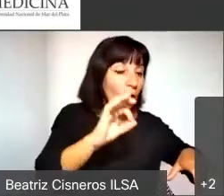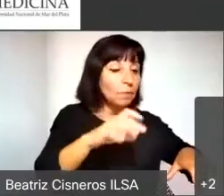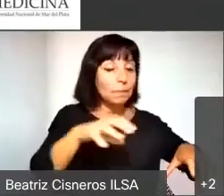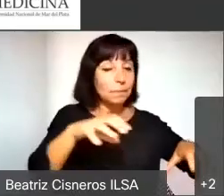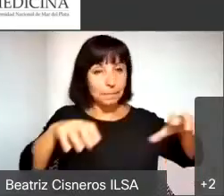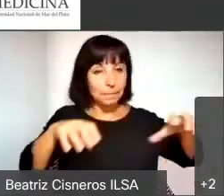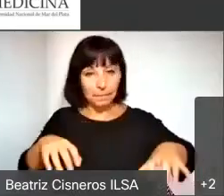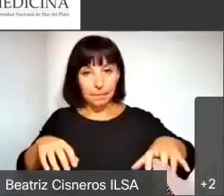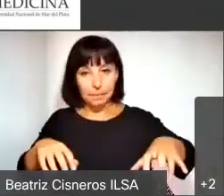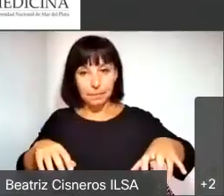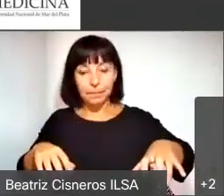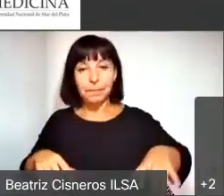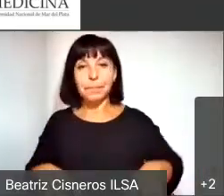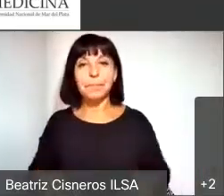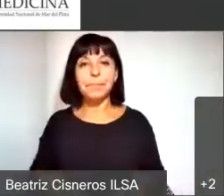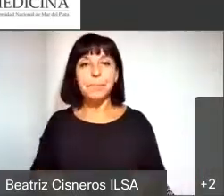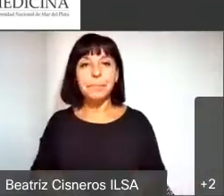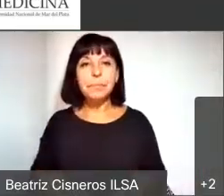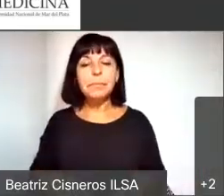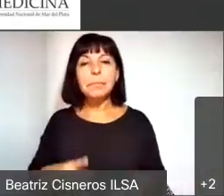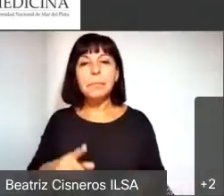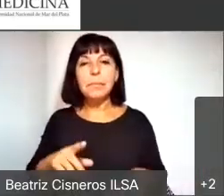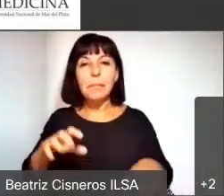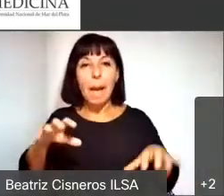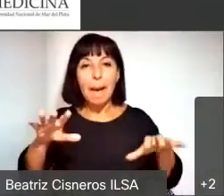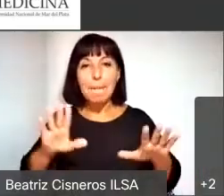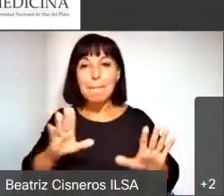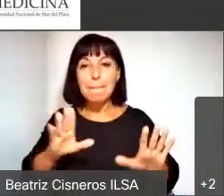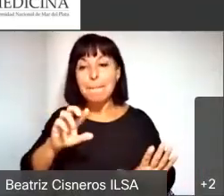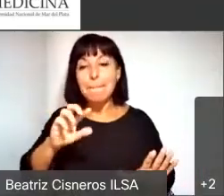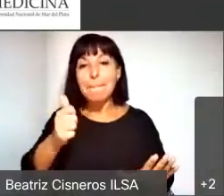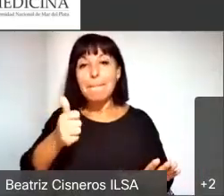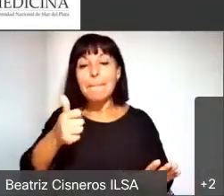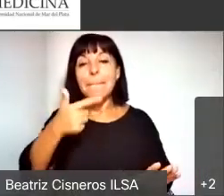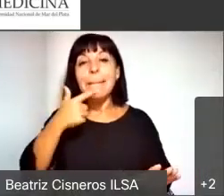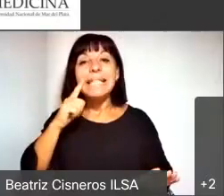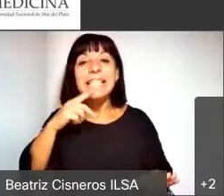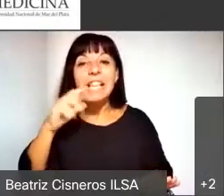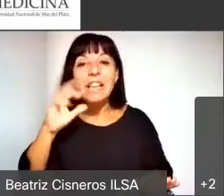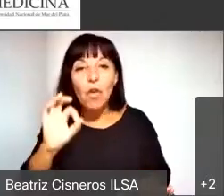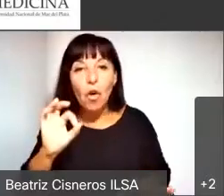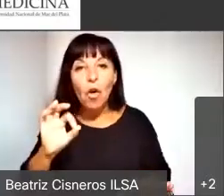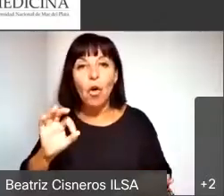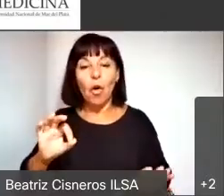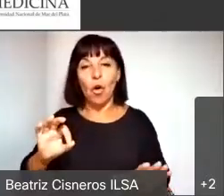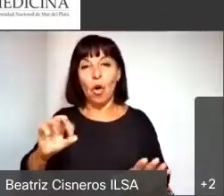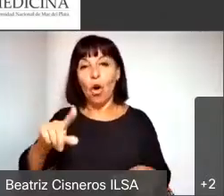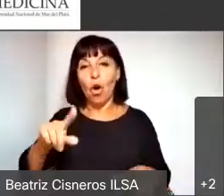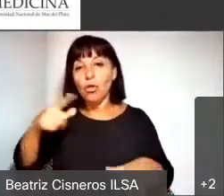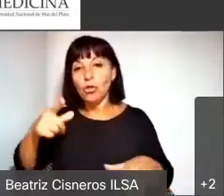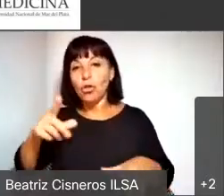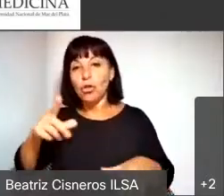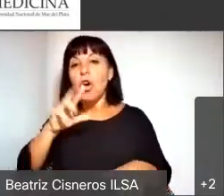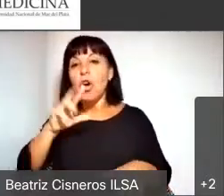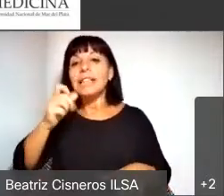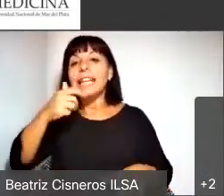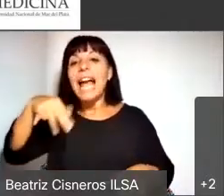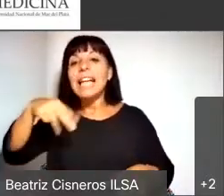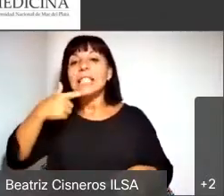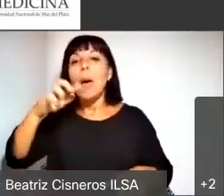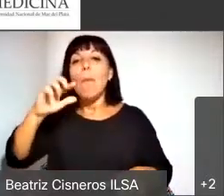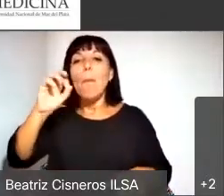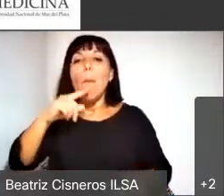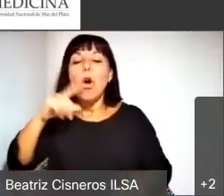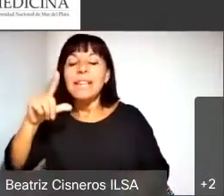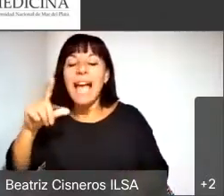instancia. Existe un transporte que es pasivo y un transporte que es activo. Y para poder